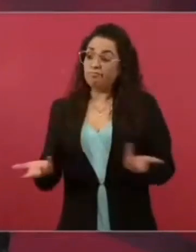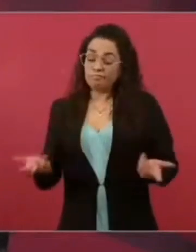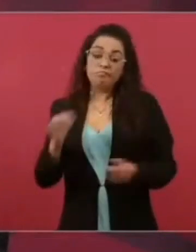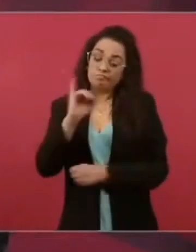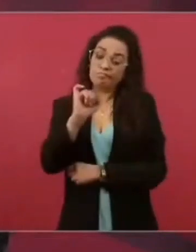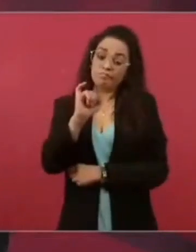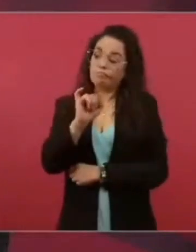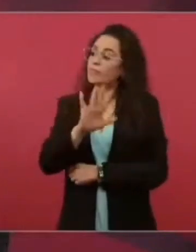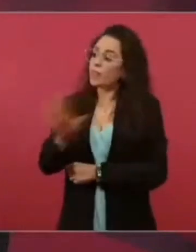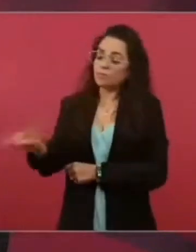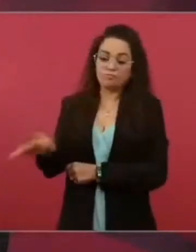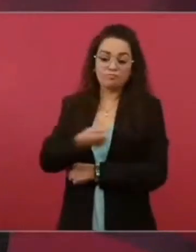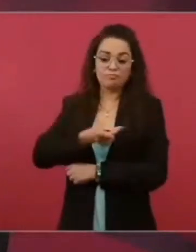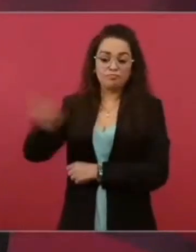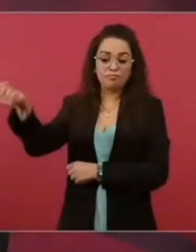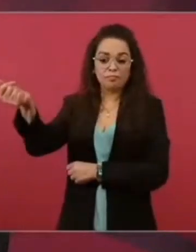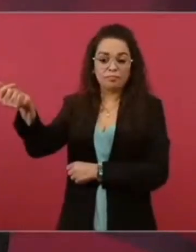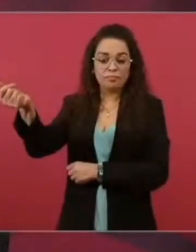y lo sacaron.